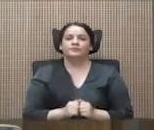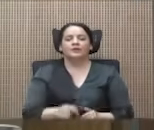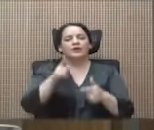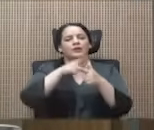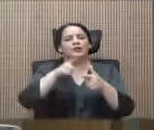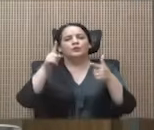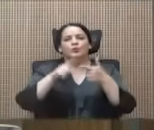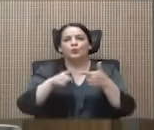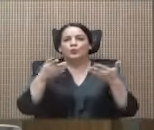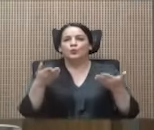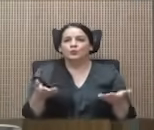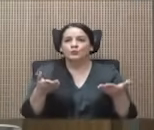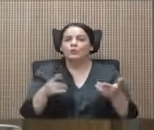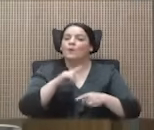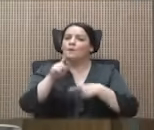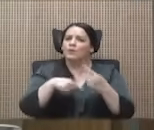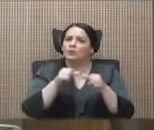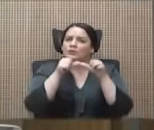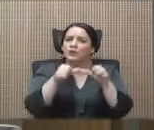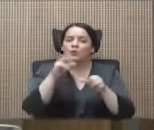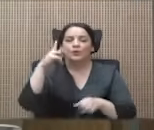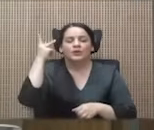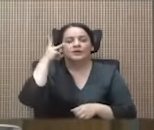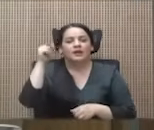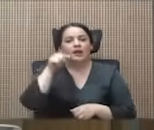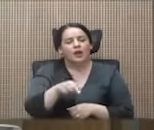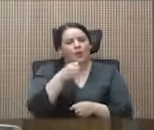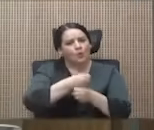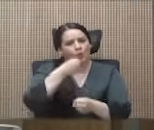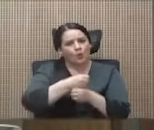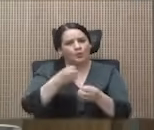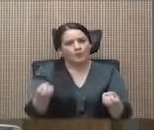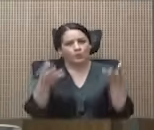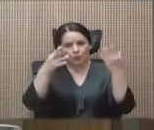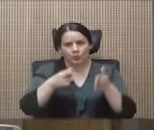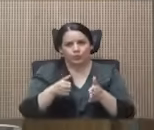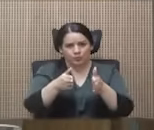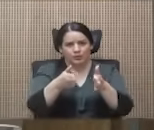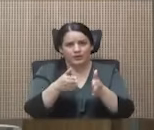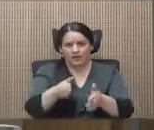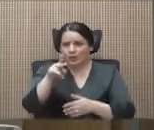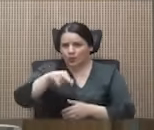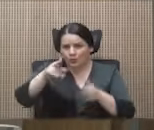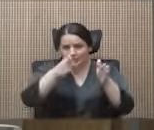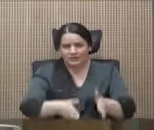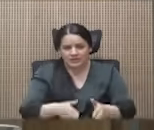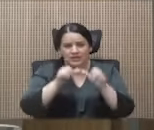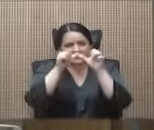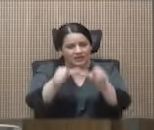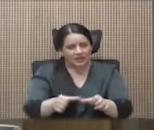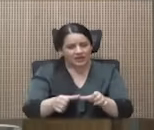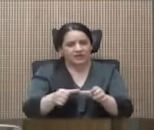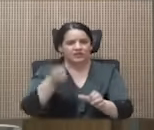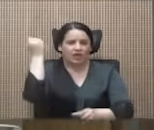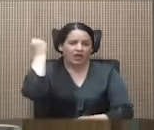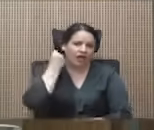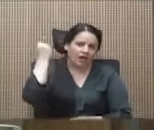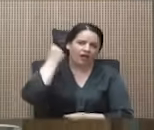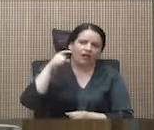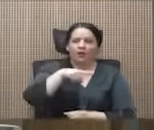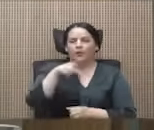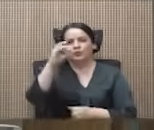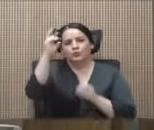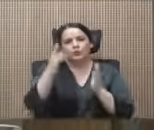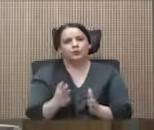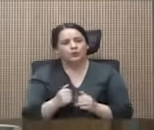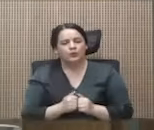Entonces, vamos a seguir politizando la obra pública, compañeros. Vamos a seguir defraudando a los costarricenses. Vamos